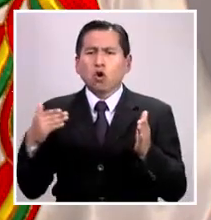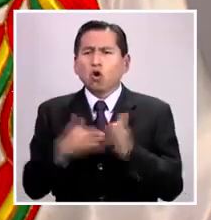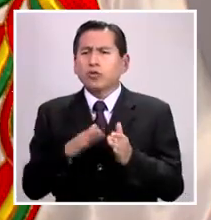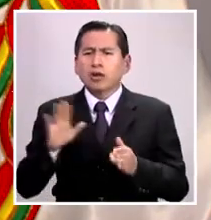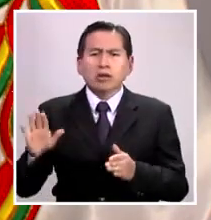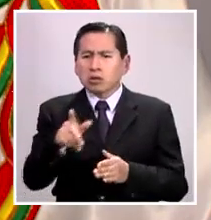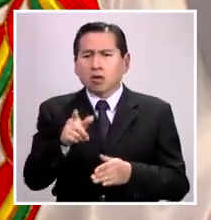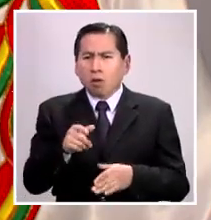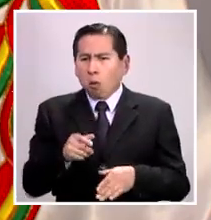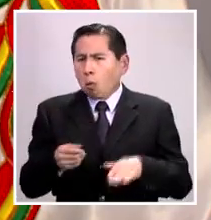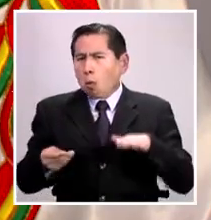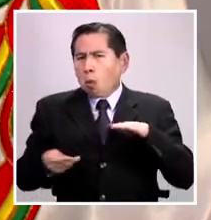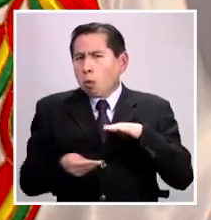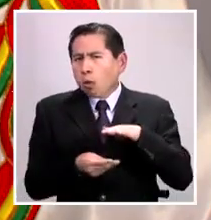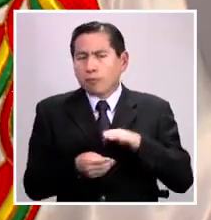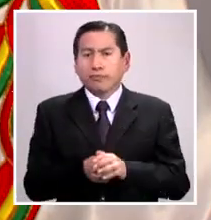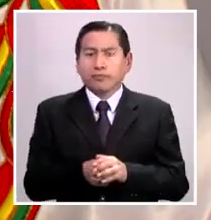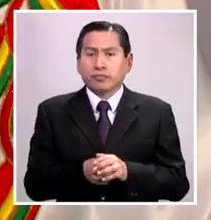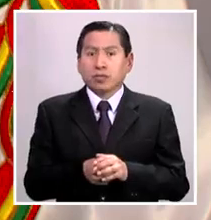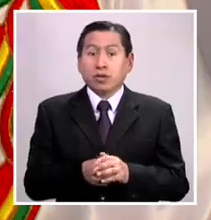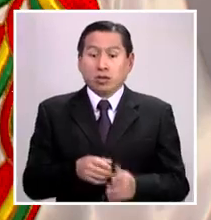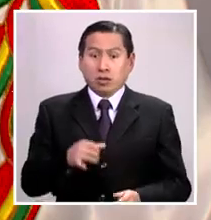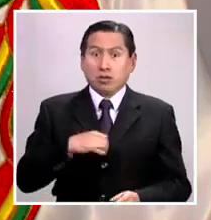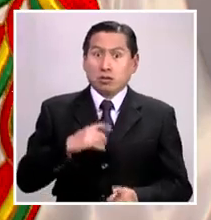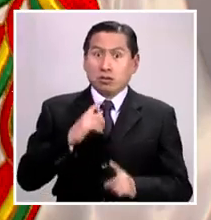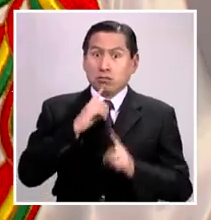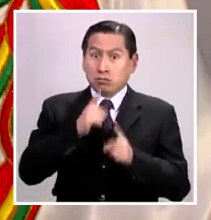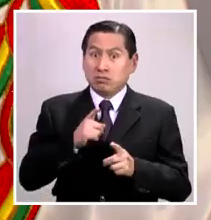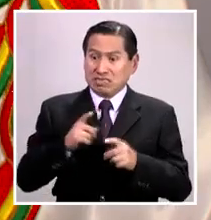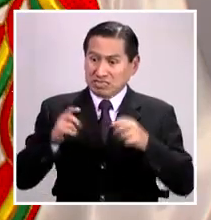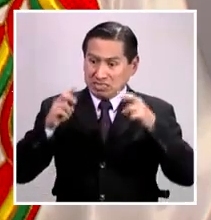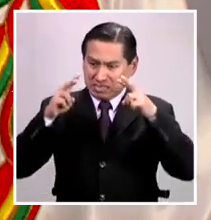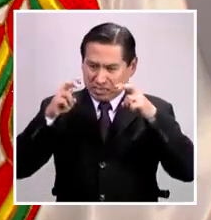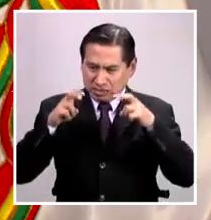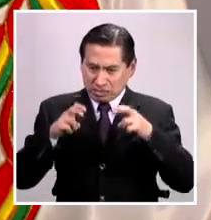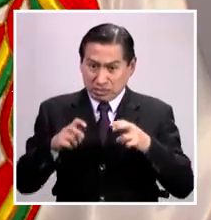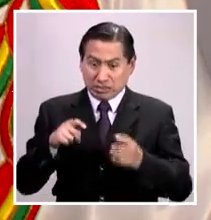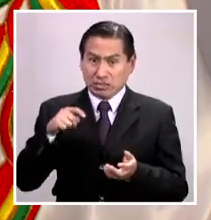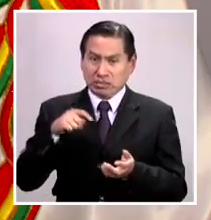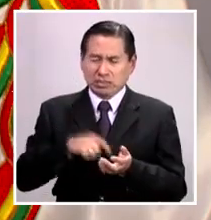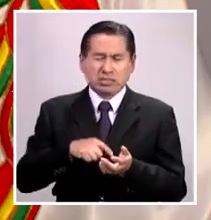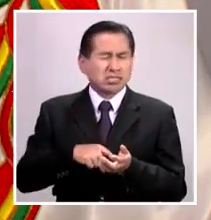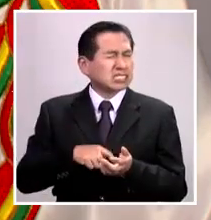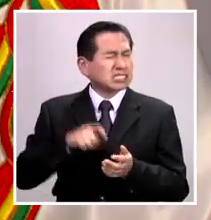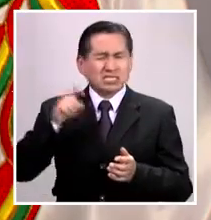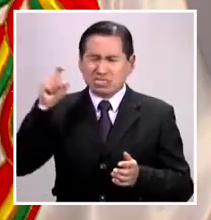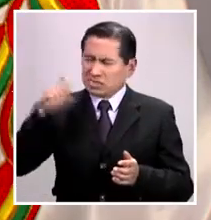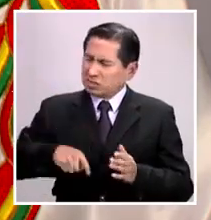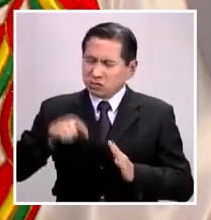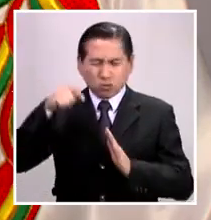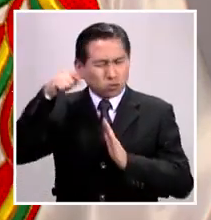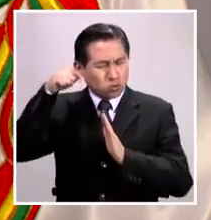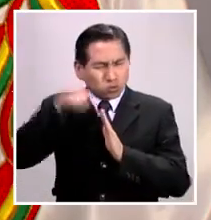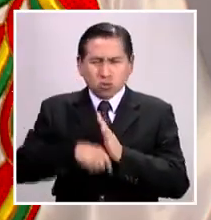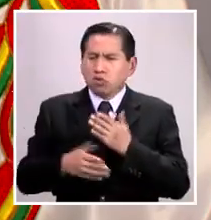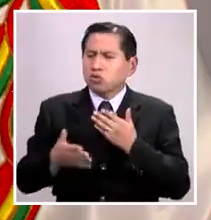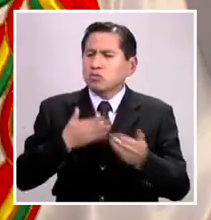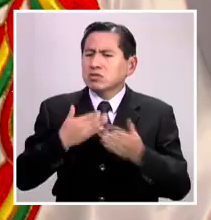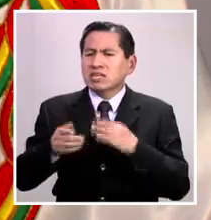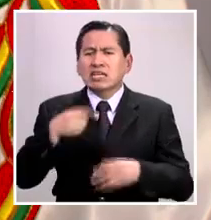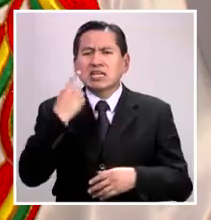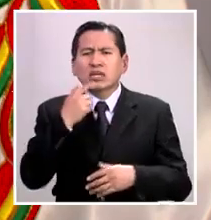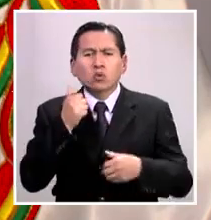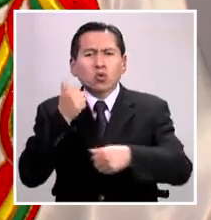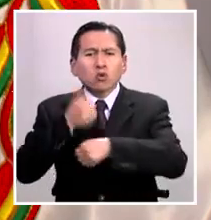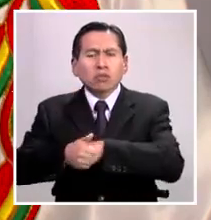hayan cometido corrupción he instruido que la investigación de este tema llegue hasta el fondo caiga quien caiga